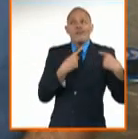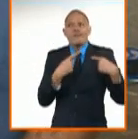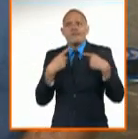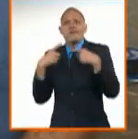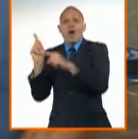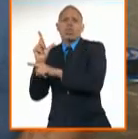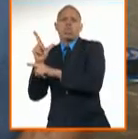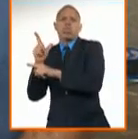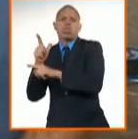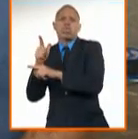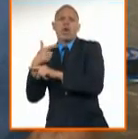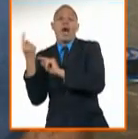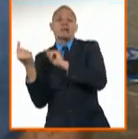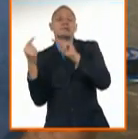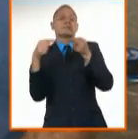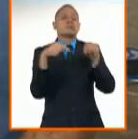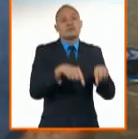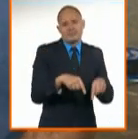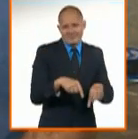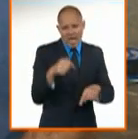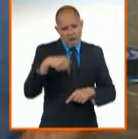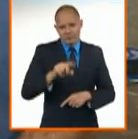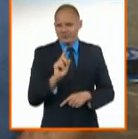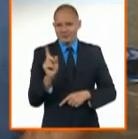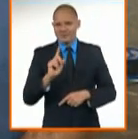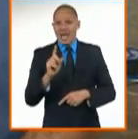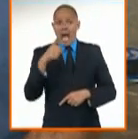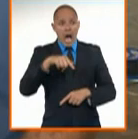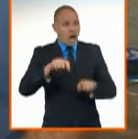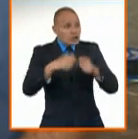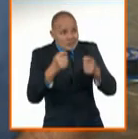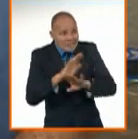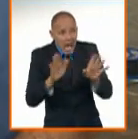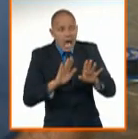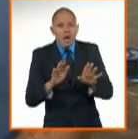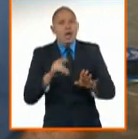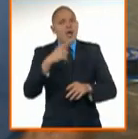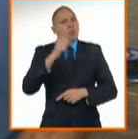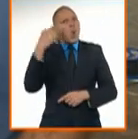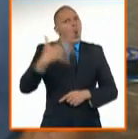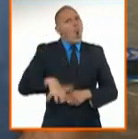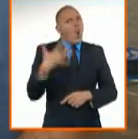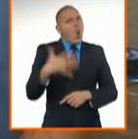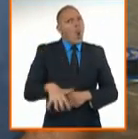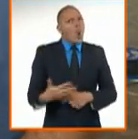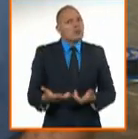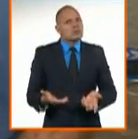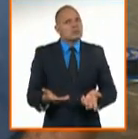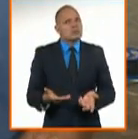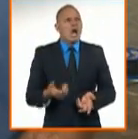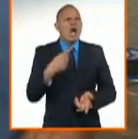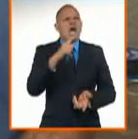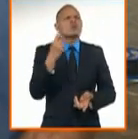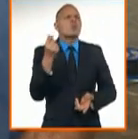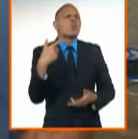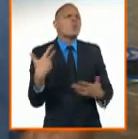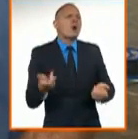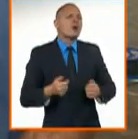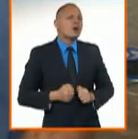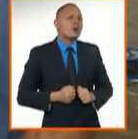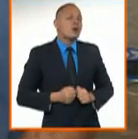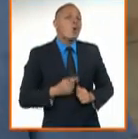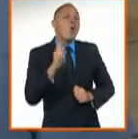de cualquier evento de este tipo lleva un costo bastante elevado cerca de un millón de dólares para poder